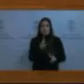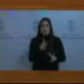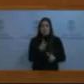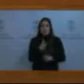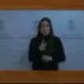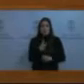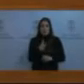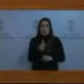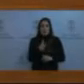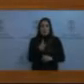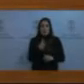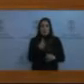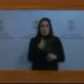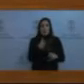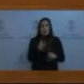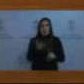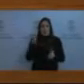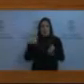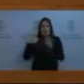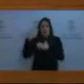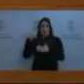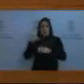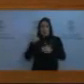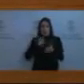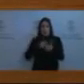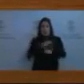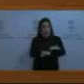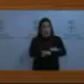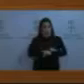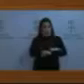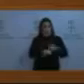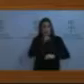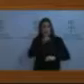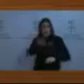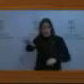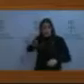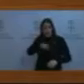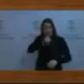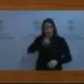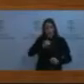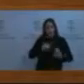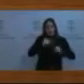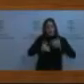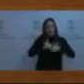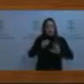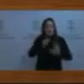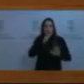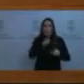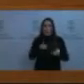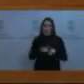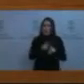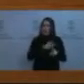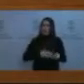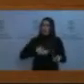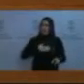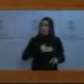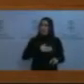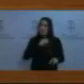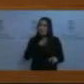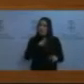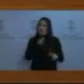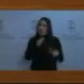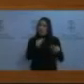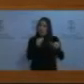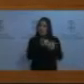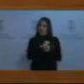que algunos, cuando tenían ministros socialistas, pusieron en marcha, pero para nosotros es un motivo de satisfacción que haya menos perceptores